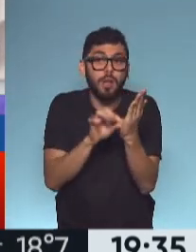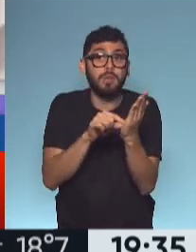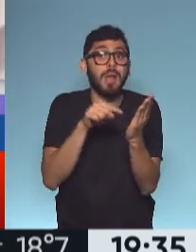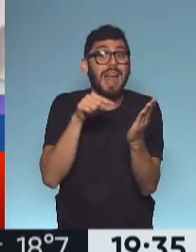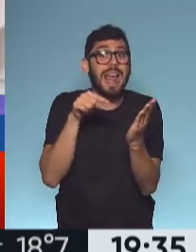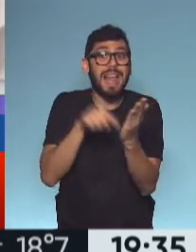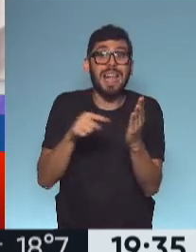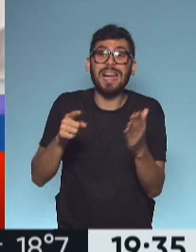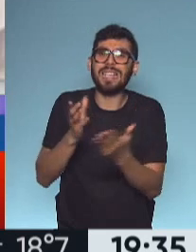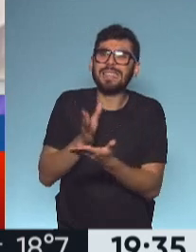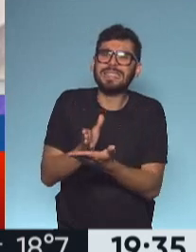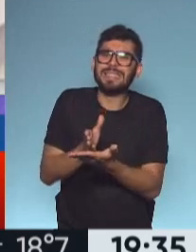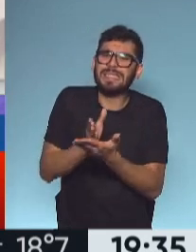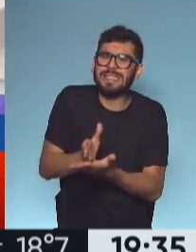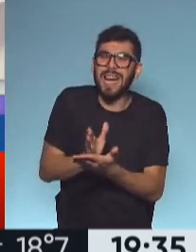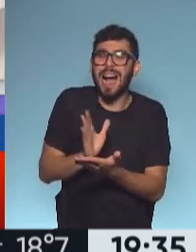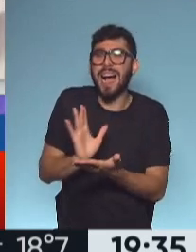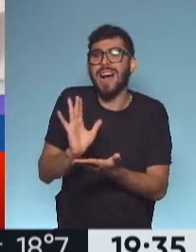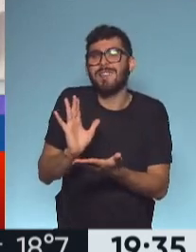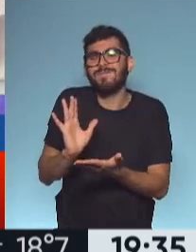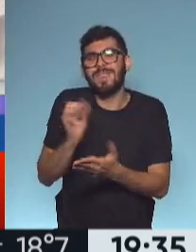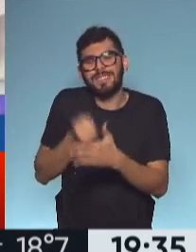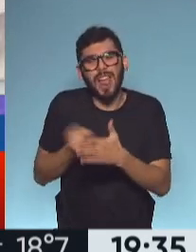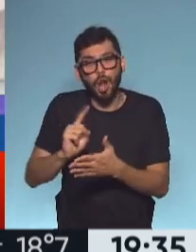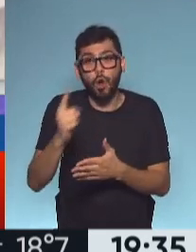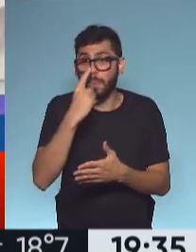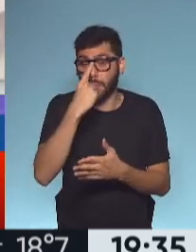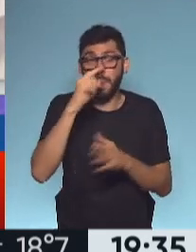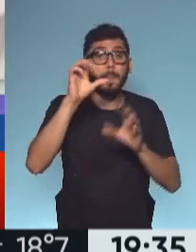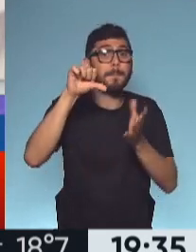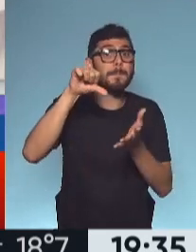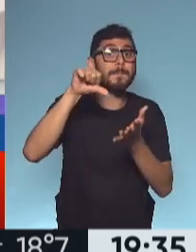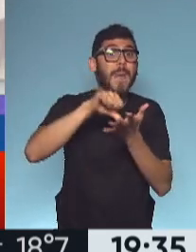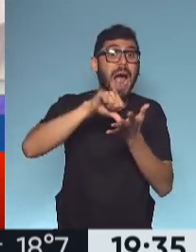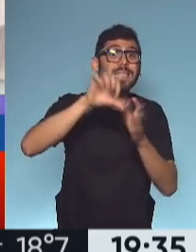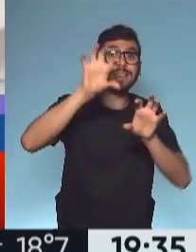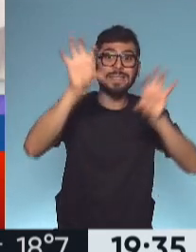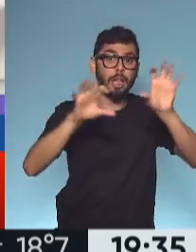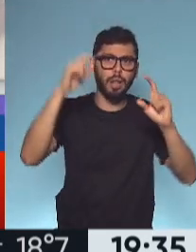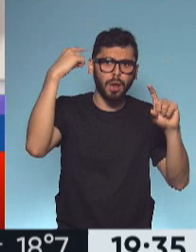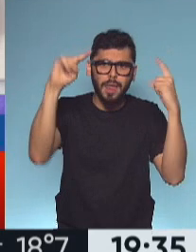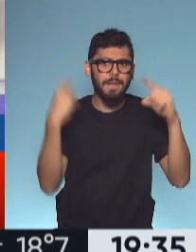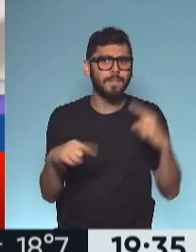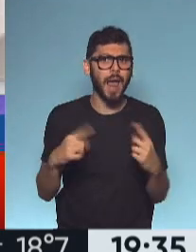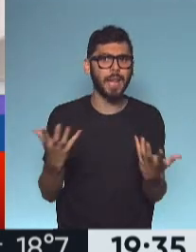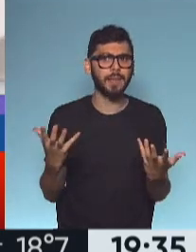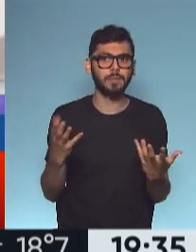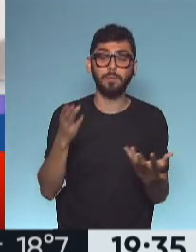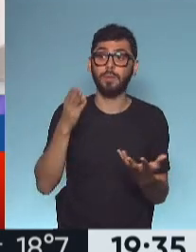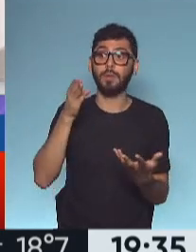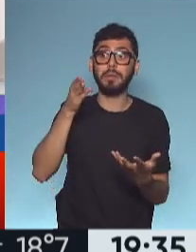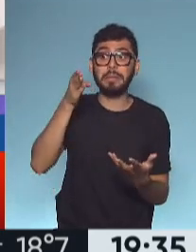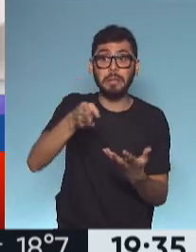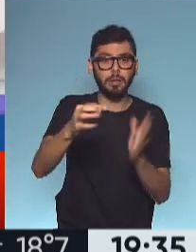no es el camino que hay que transitar en esta instancia, porque en un país tan diverso encorseta la posibilidad de una presencialidad